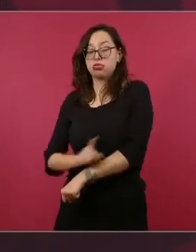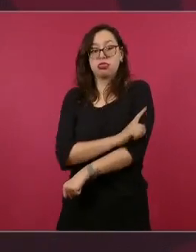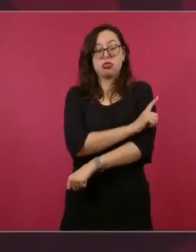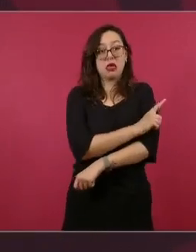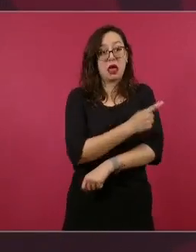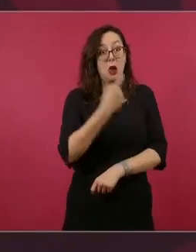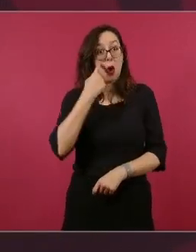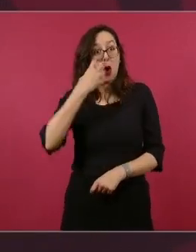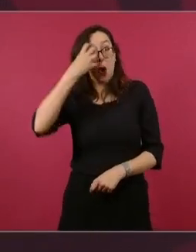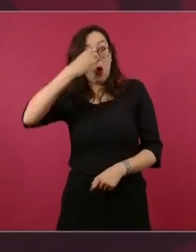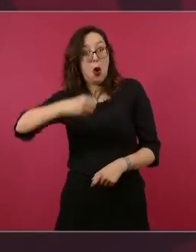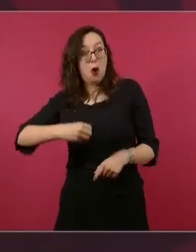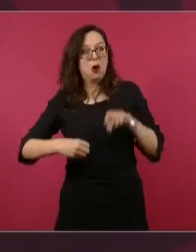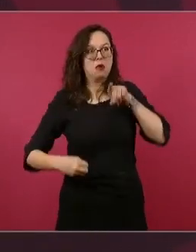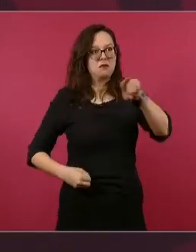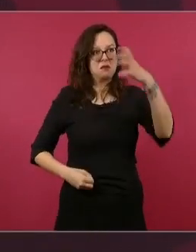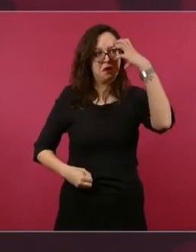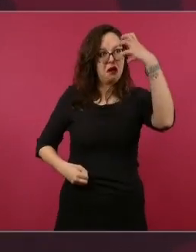muchos todos